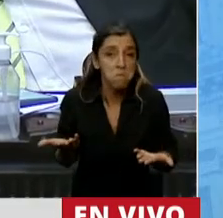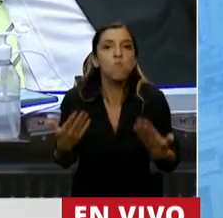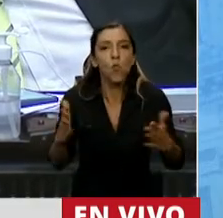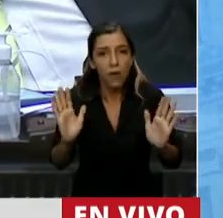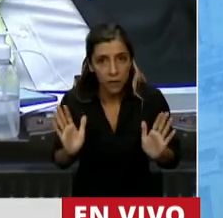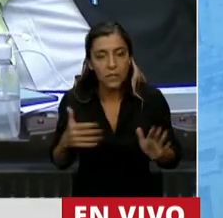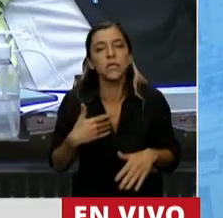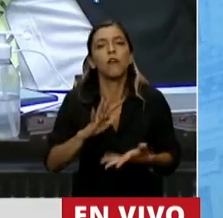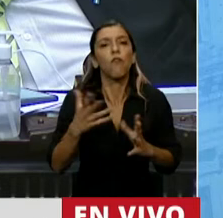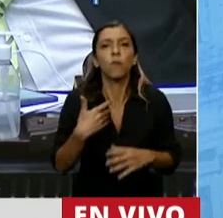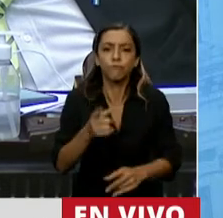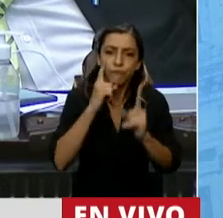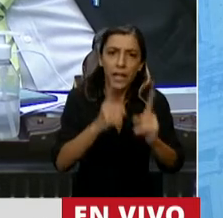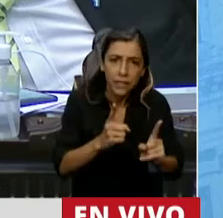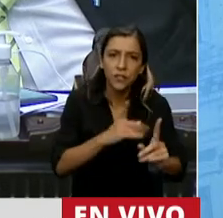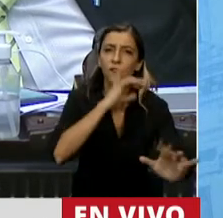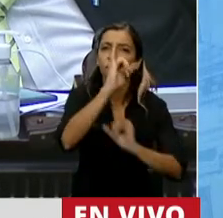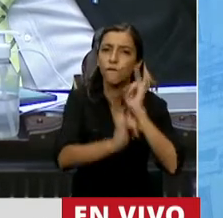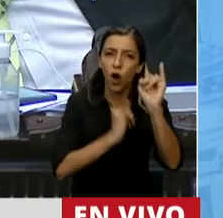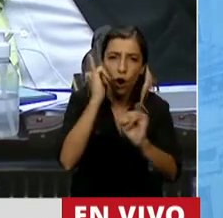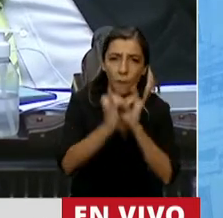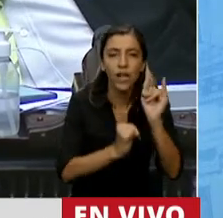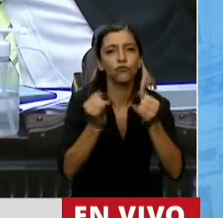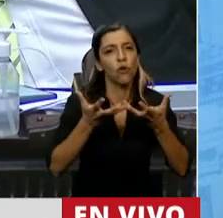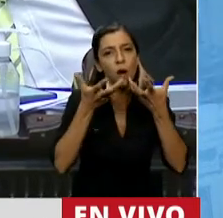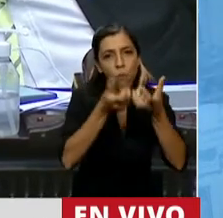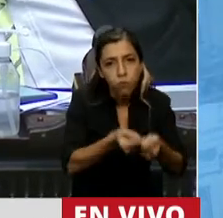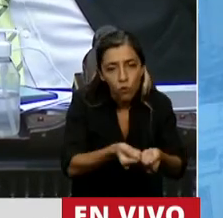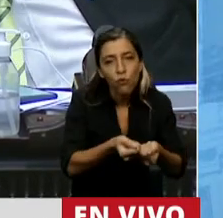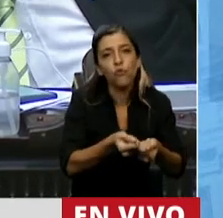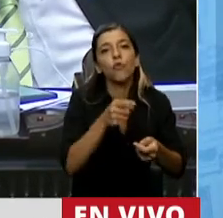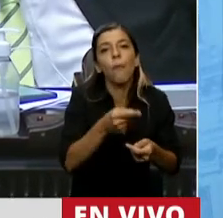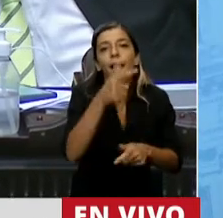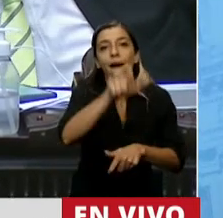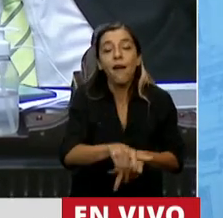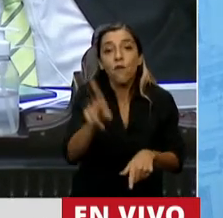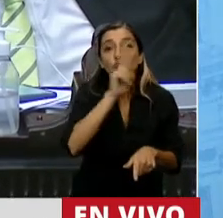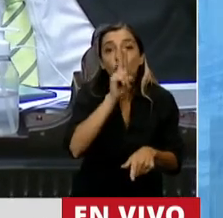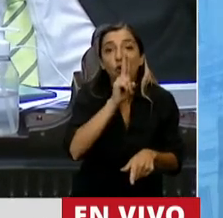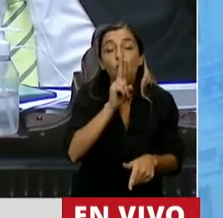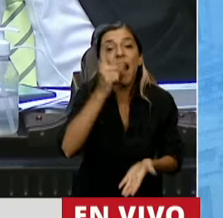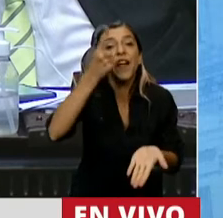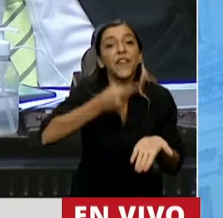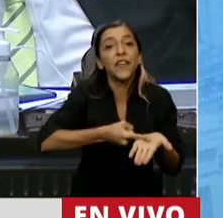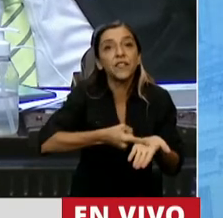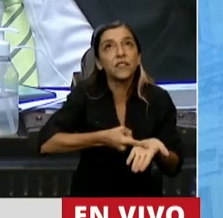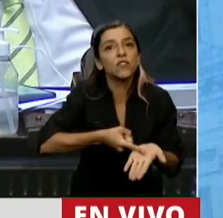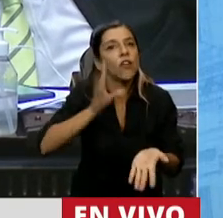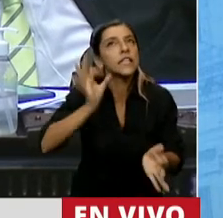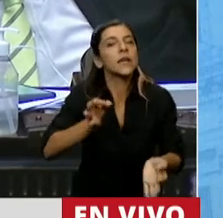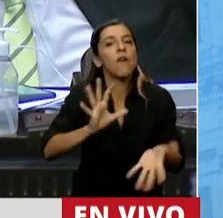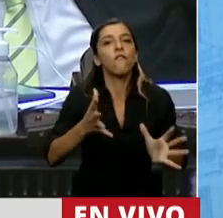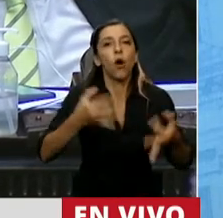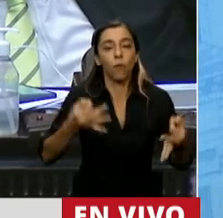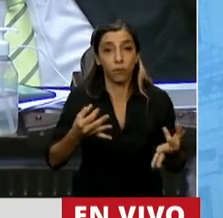la atención, la información, la contención, para que la mujer pueda decidir y, si